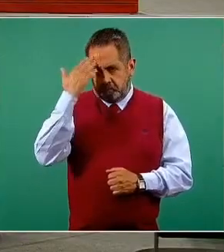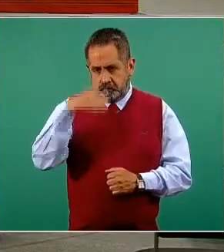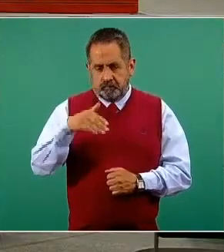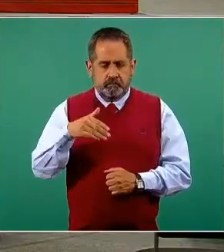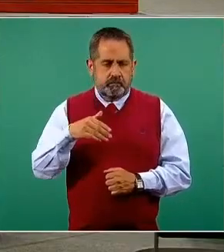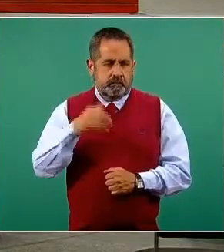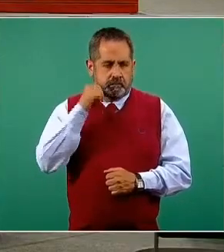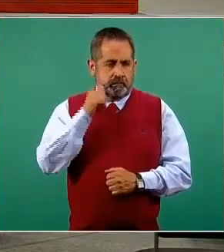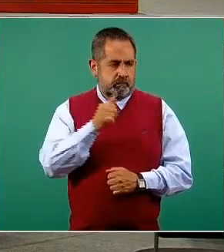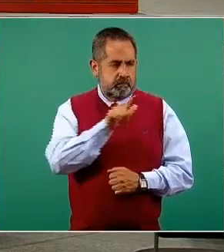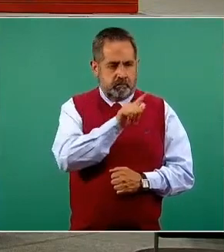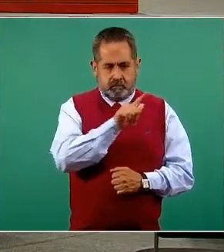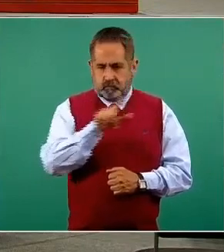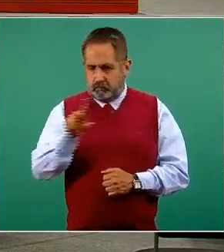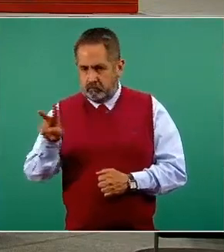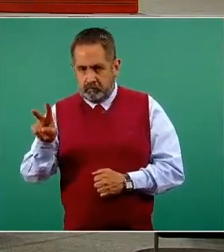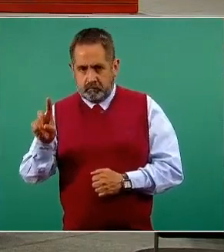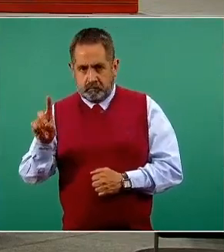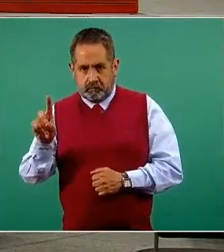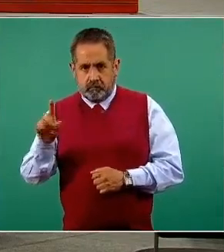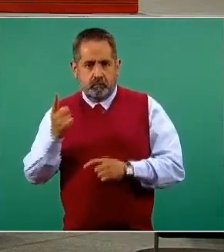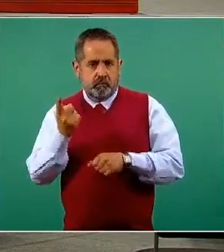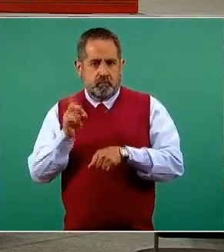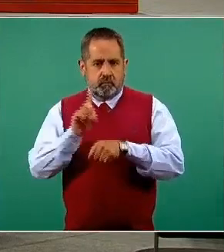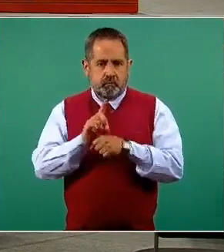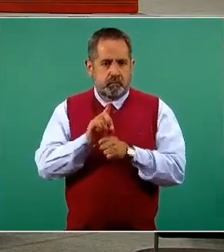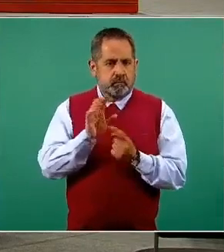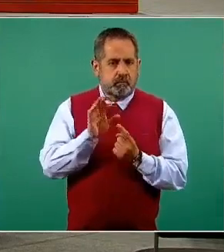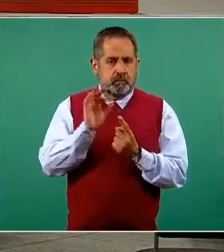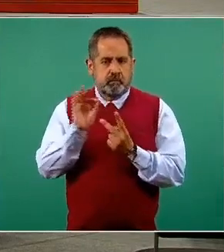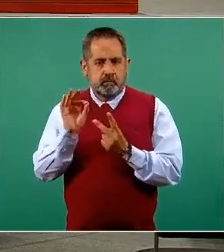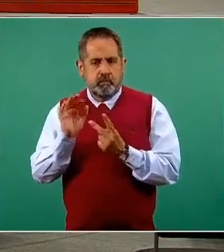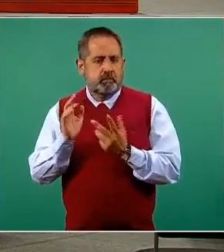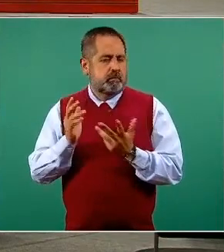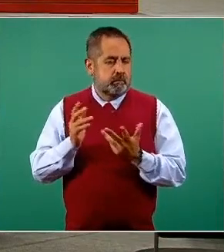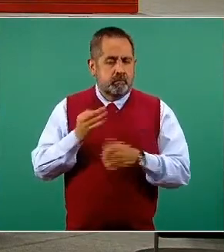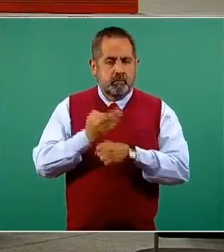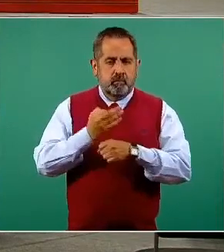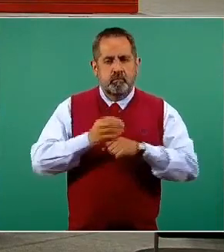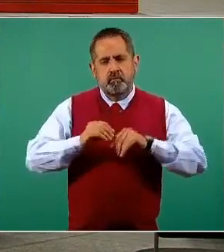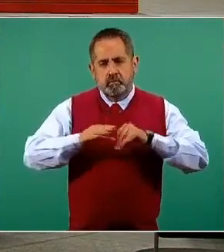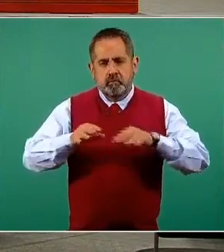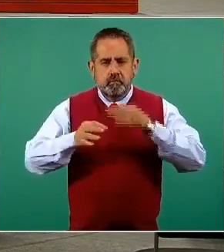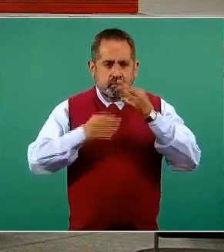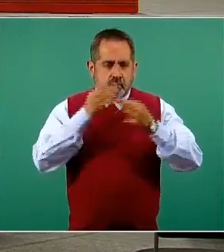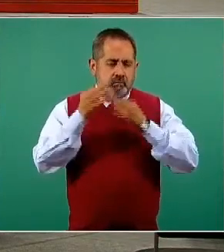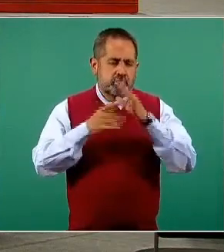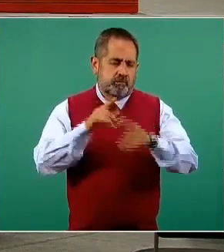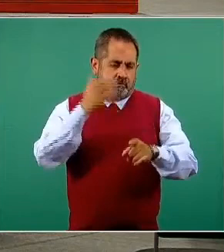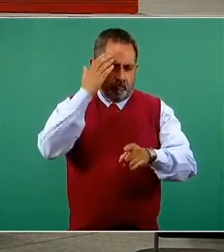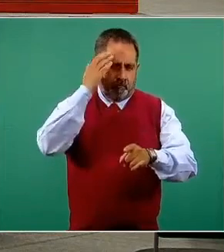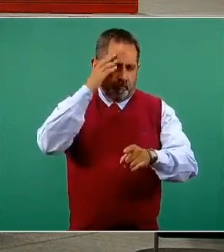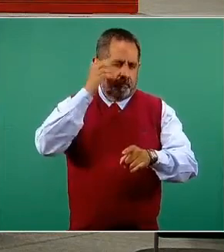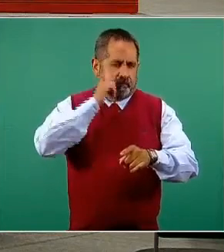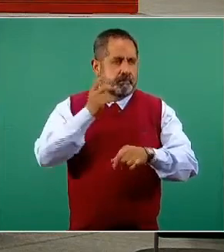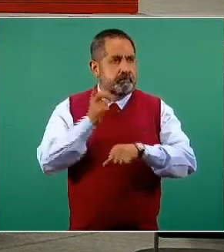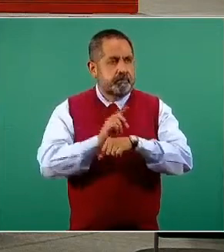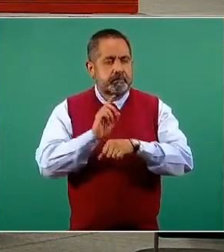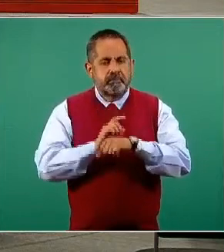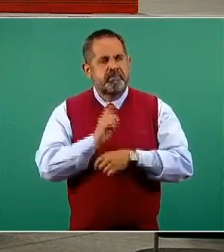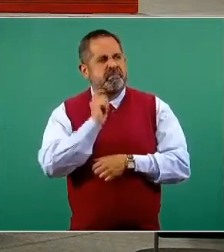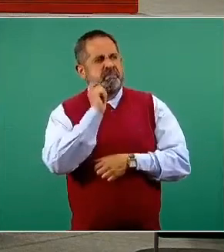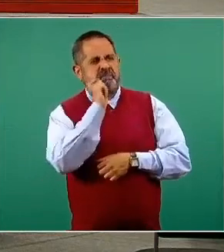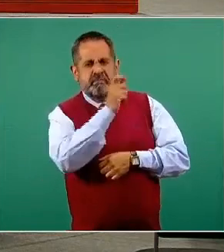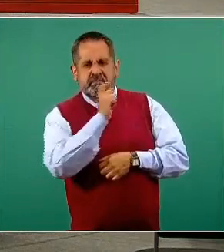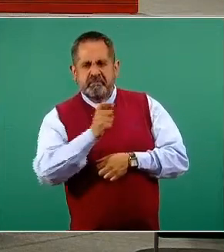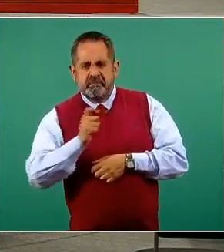menos un día a la semana, vamos a tener dos elementos. El primero es el informe diario, el informe que conocemos, donde